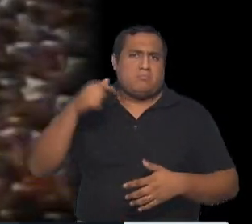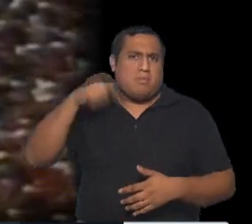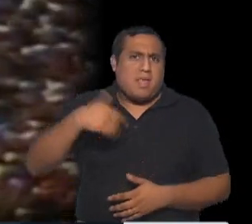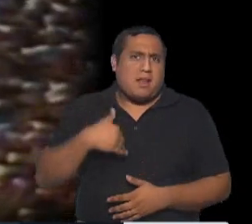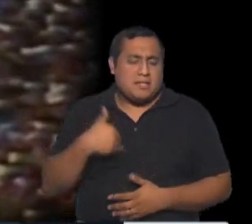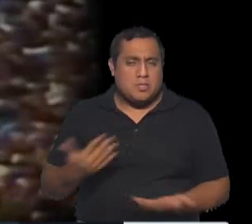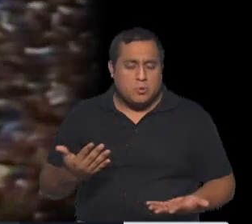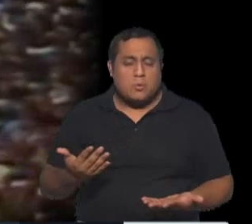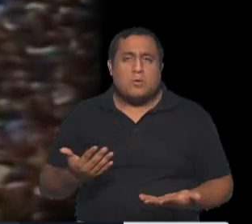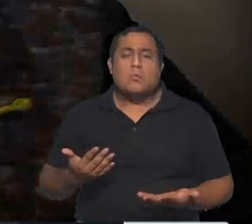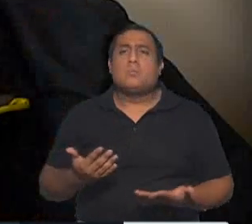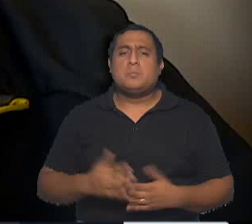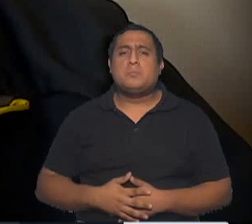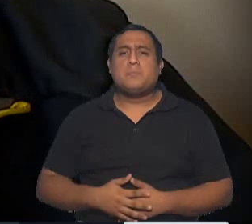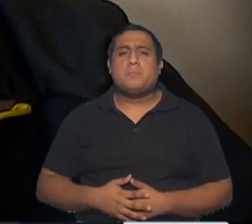fue